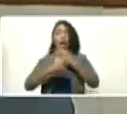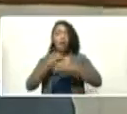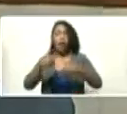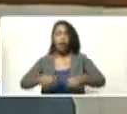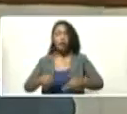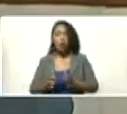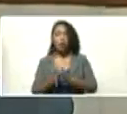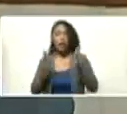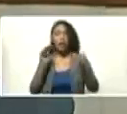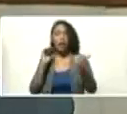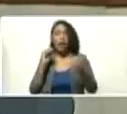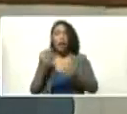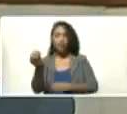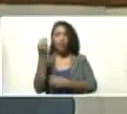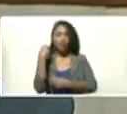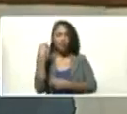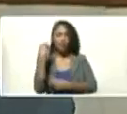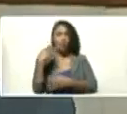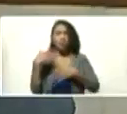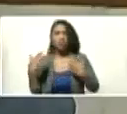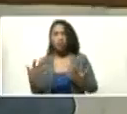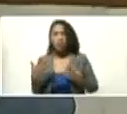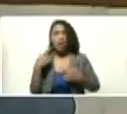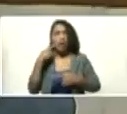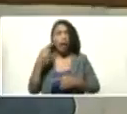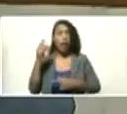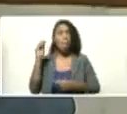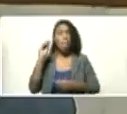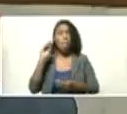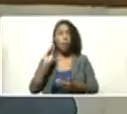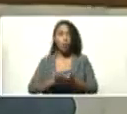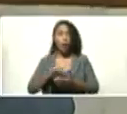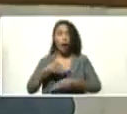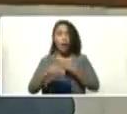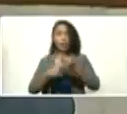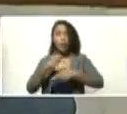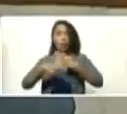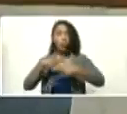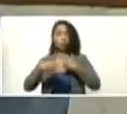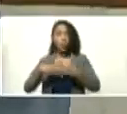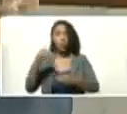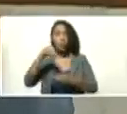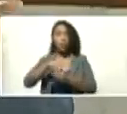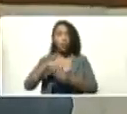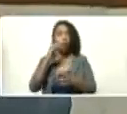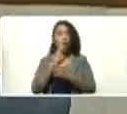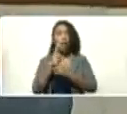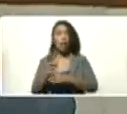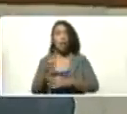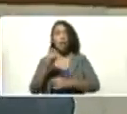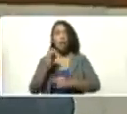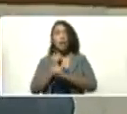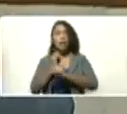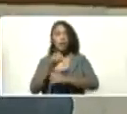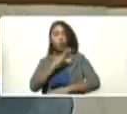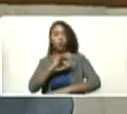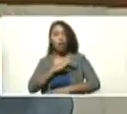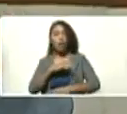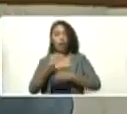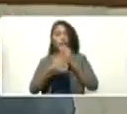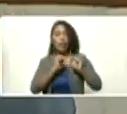una ética profunda para poder estar en las redes sociales para revolucionar y contrarrestar este ataque